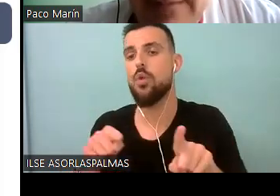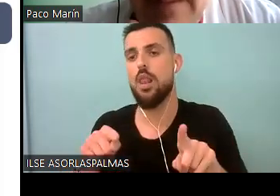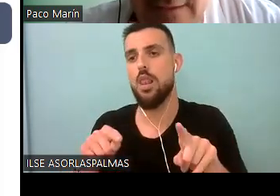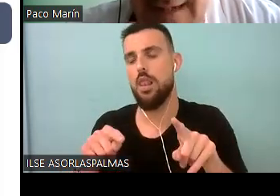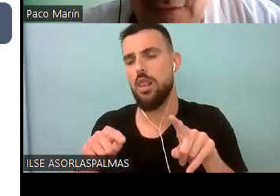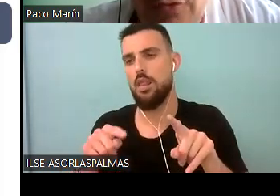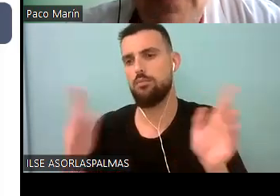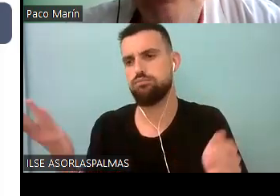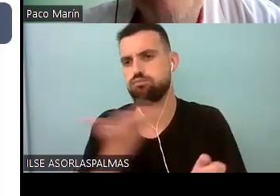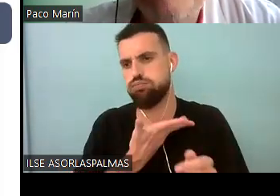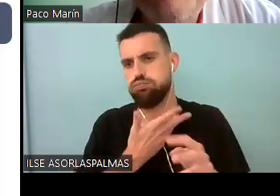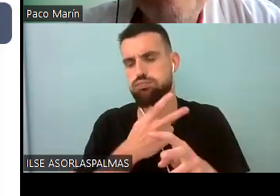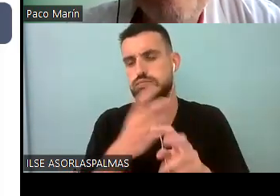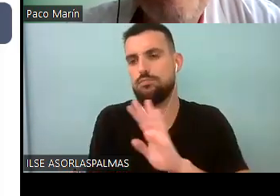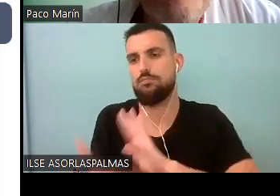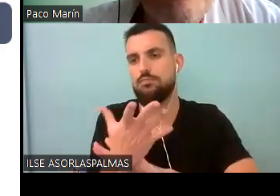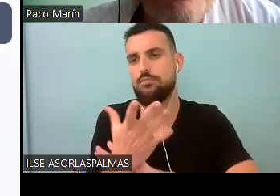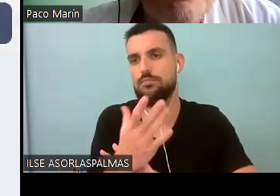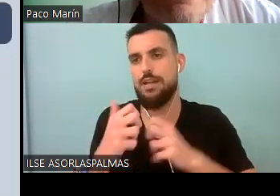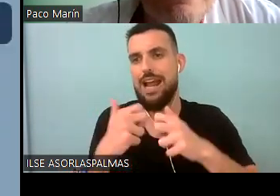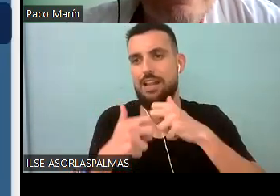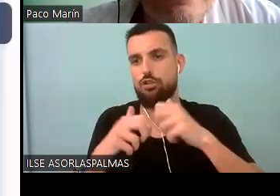articular, artrosis.